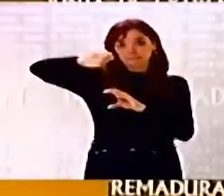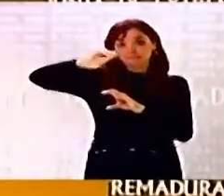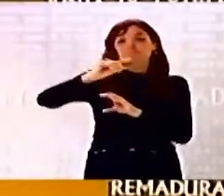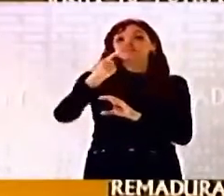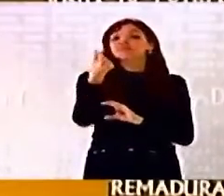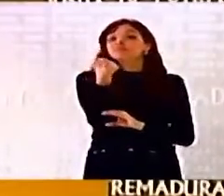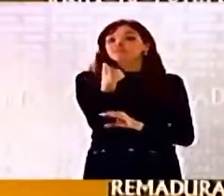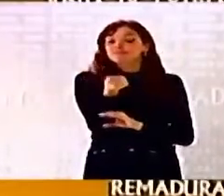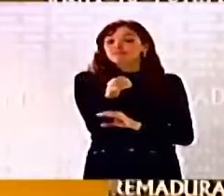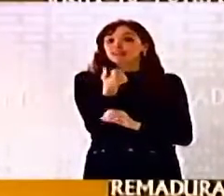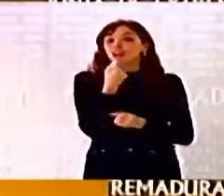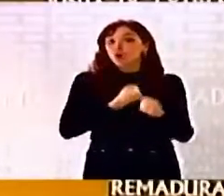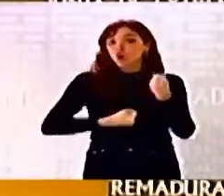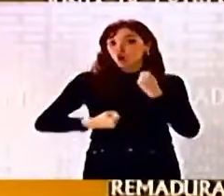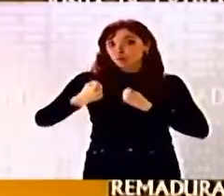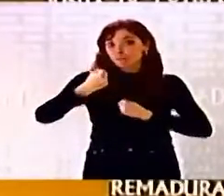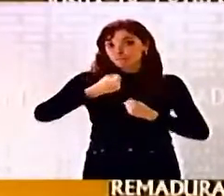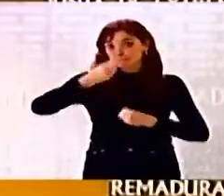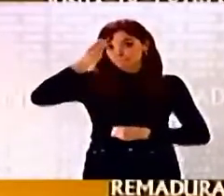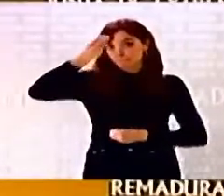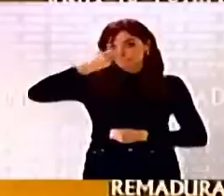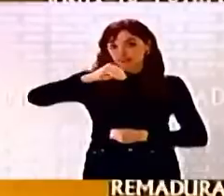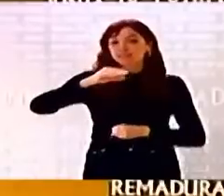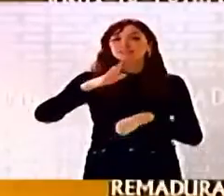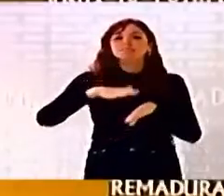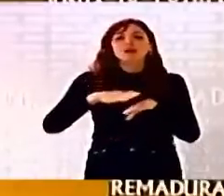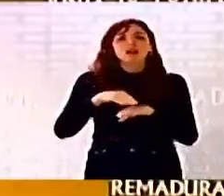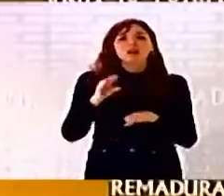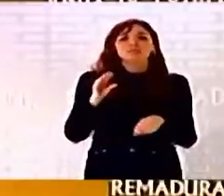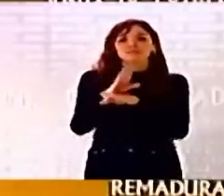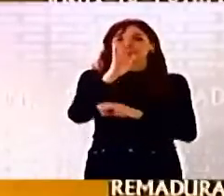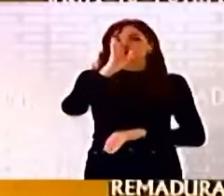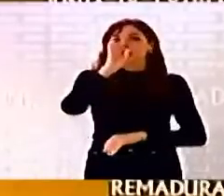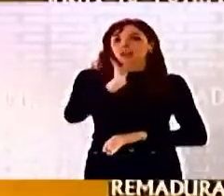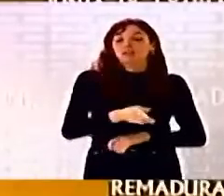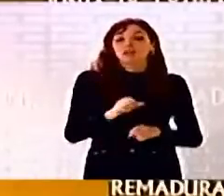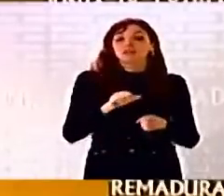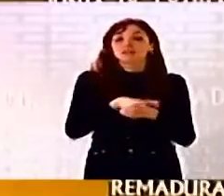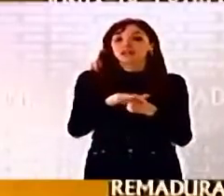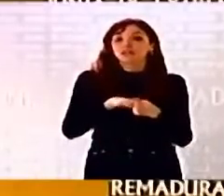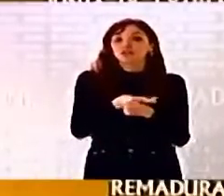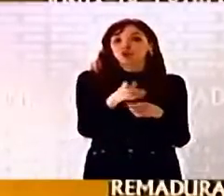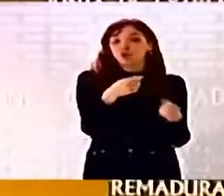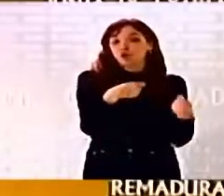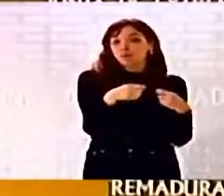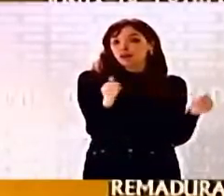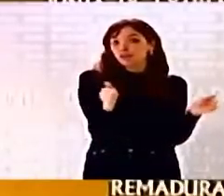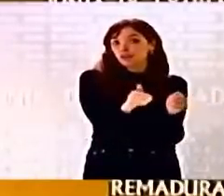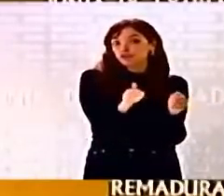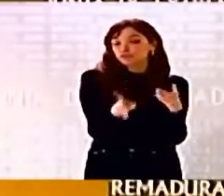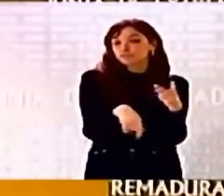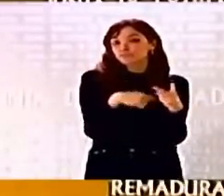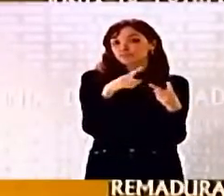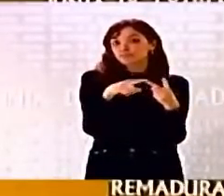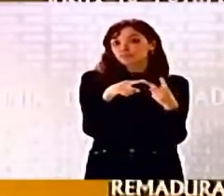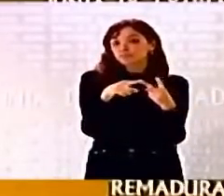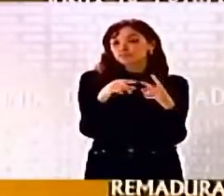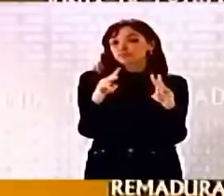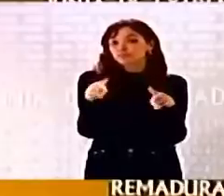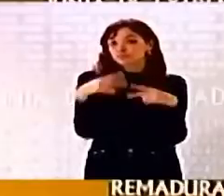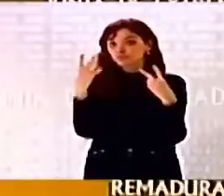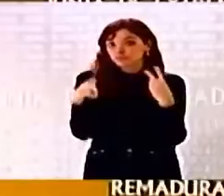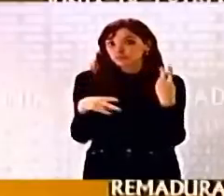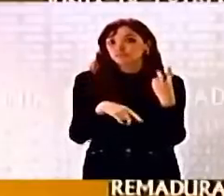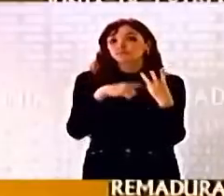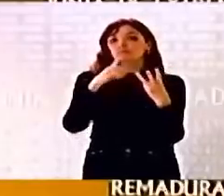la dotación económica para ayudas directas a los sectores comercio minorista, hostelero